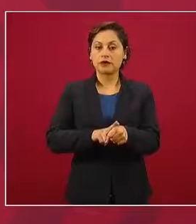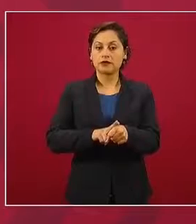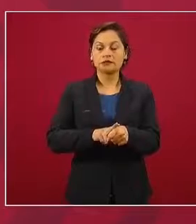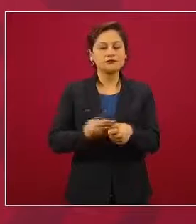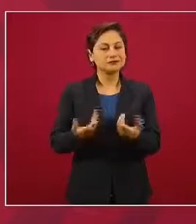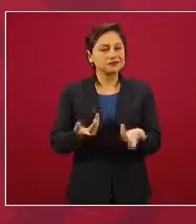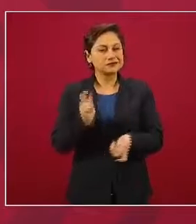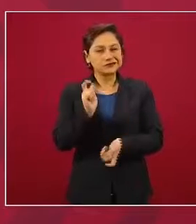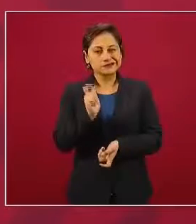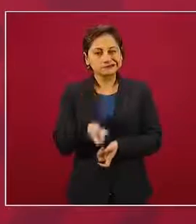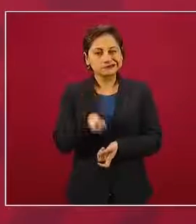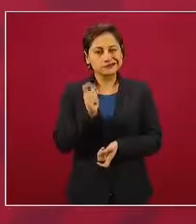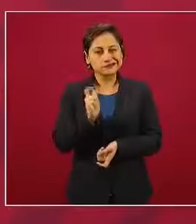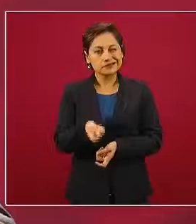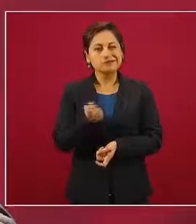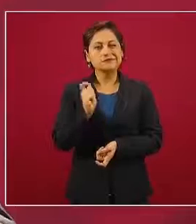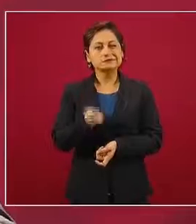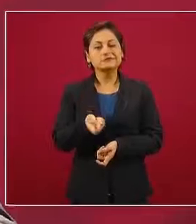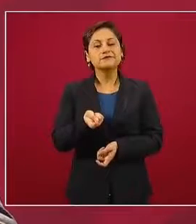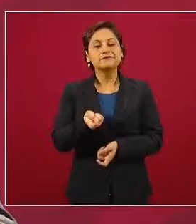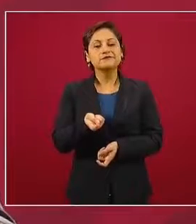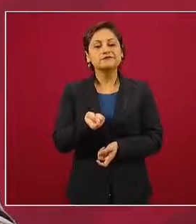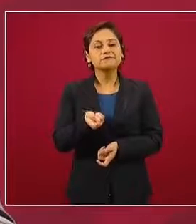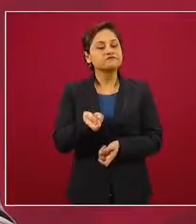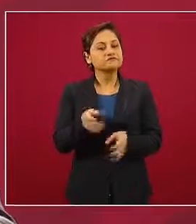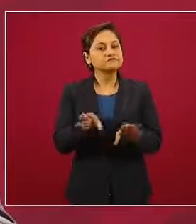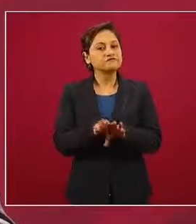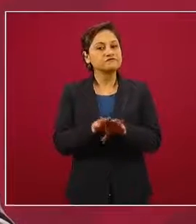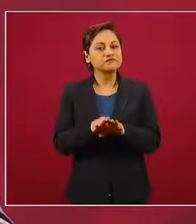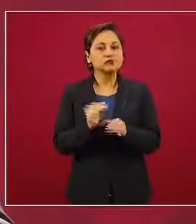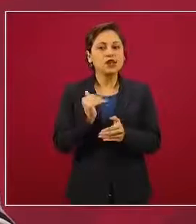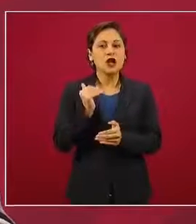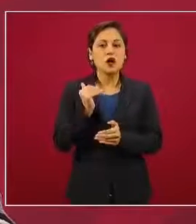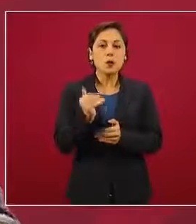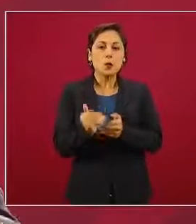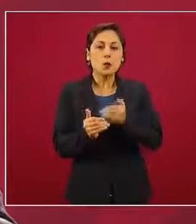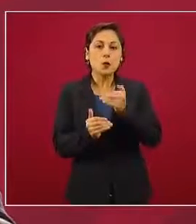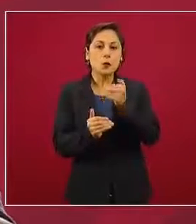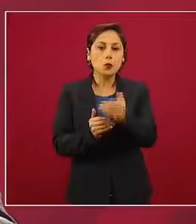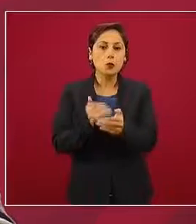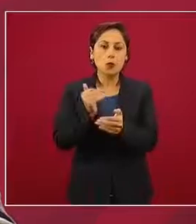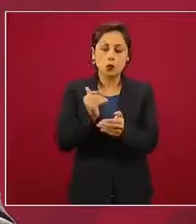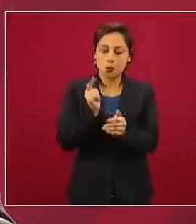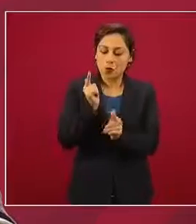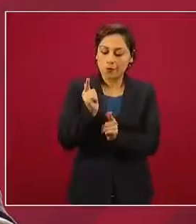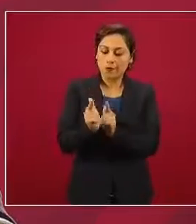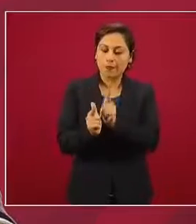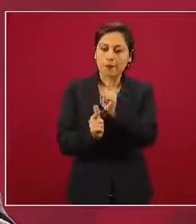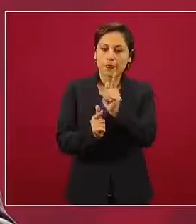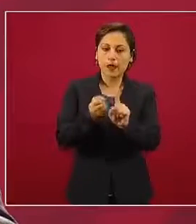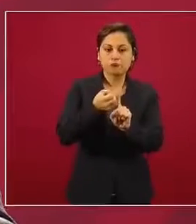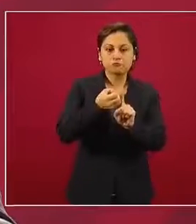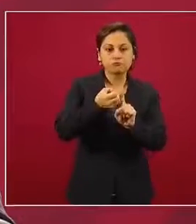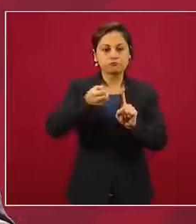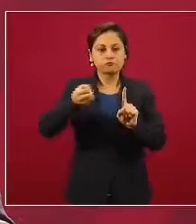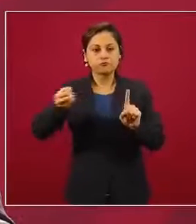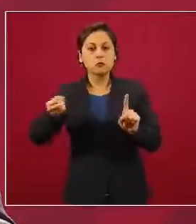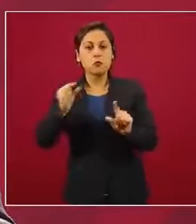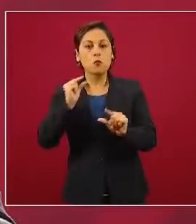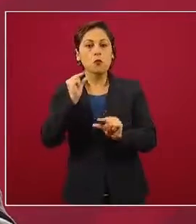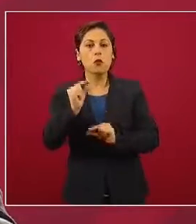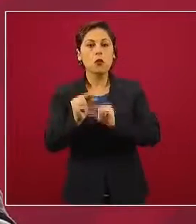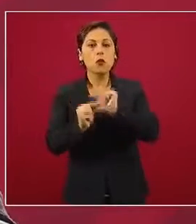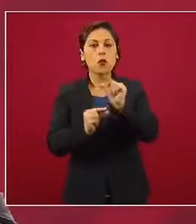lentamente, progresivamente, en forma ordenada, escalonada, gradual,